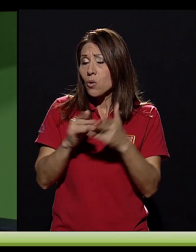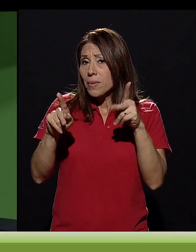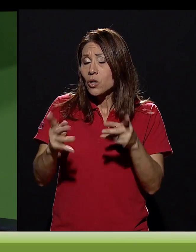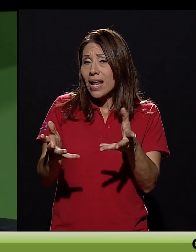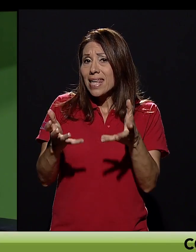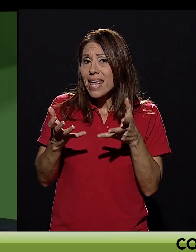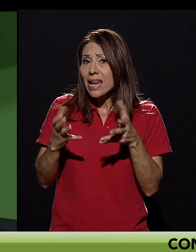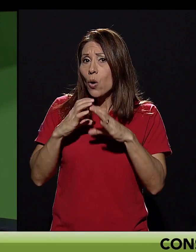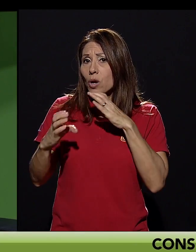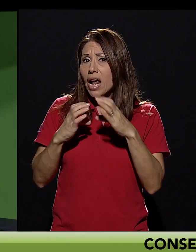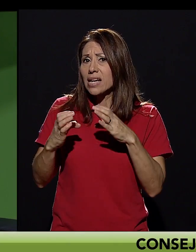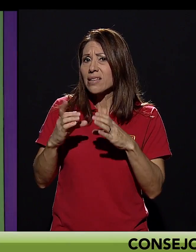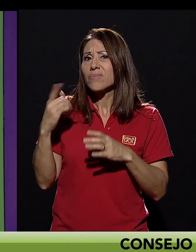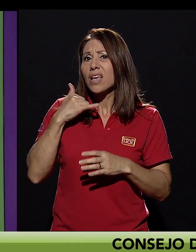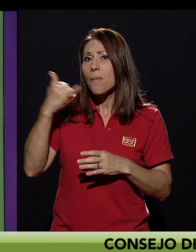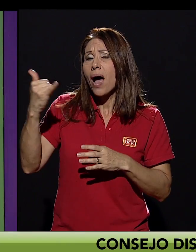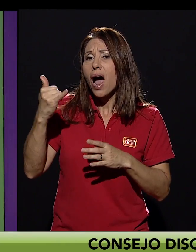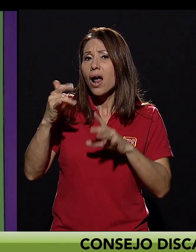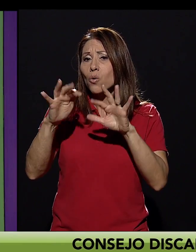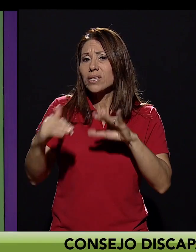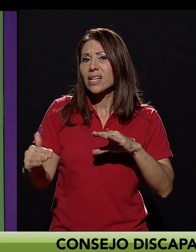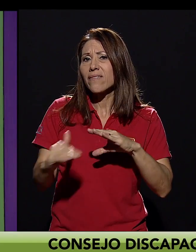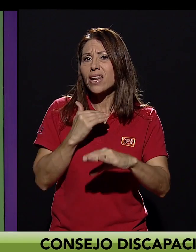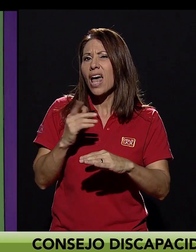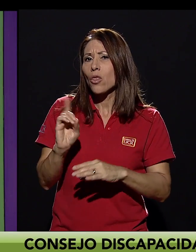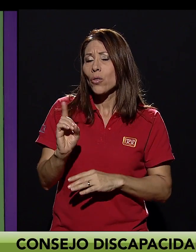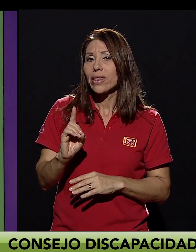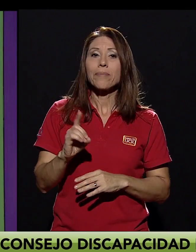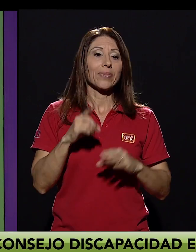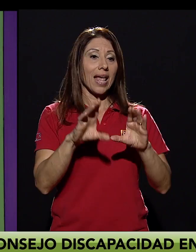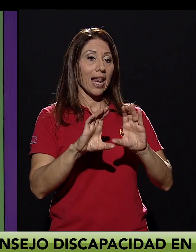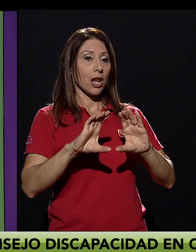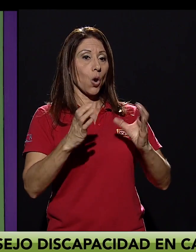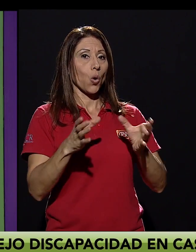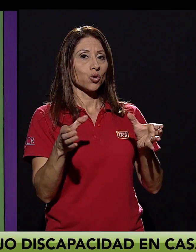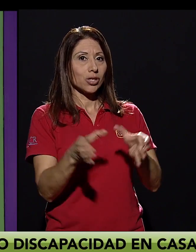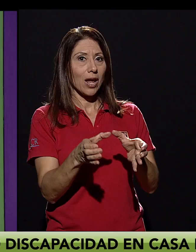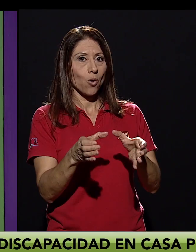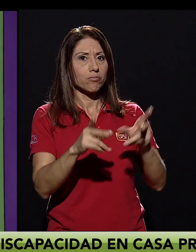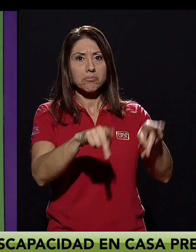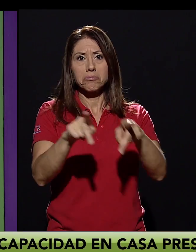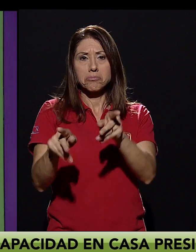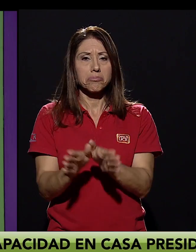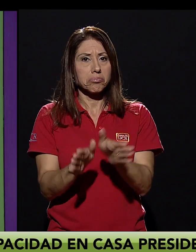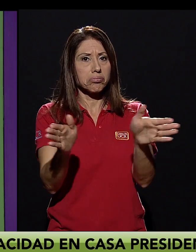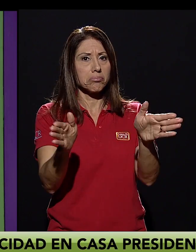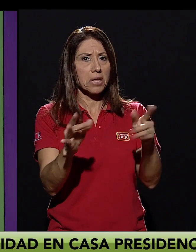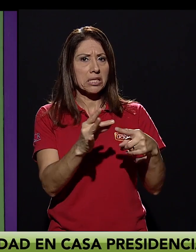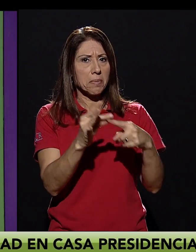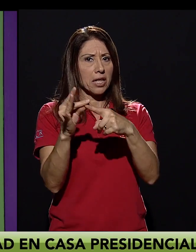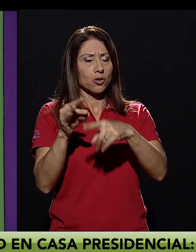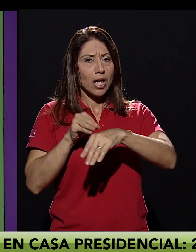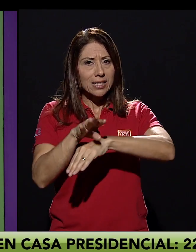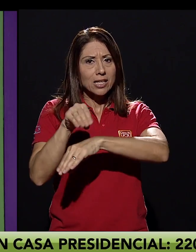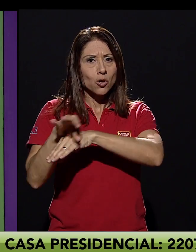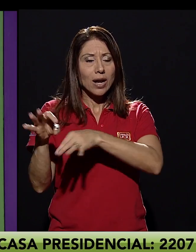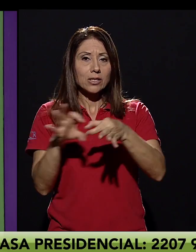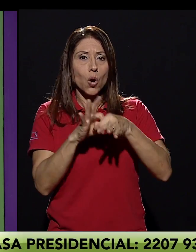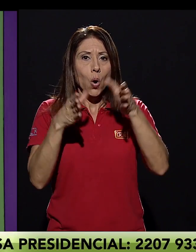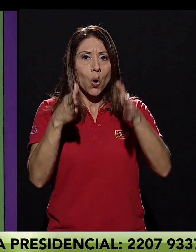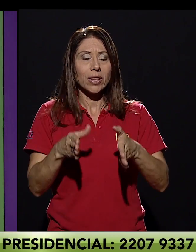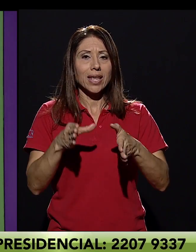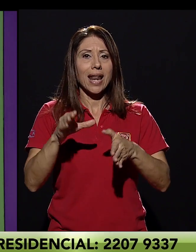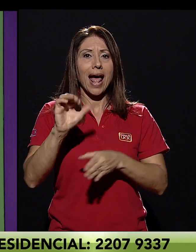dónde podría llamar o dónde podría escribir? Pueden, digamos, el consejo es conformado por sociedad civil, como expertos, ¿verdad? Que asesoran,